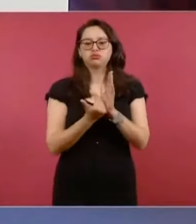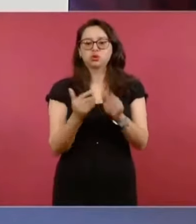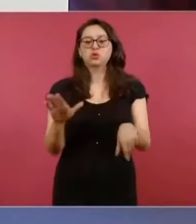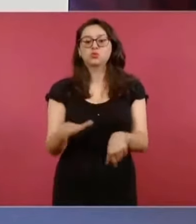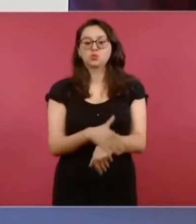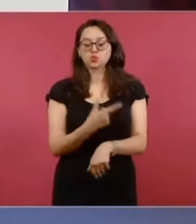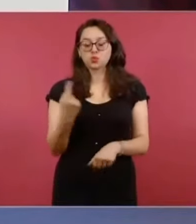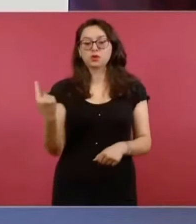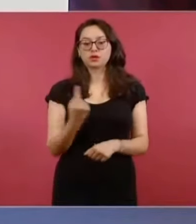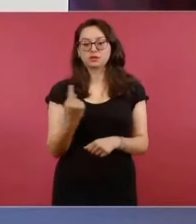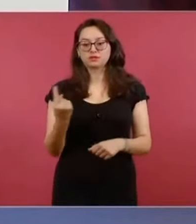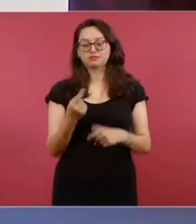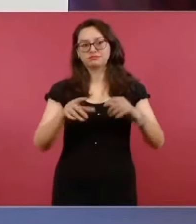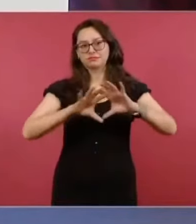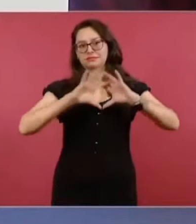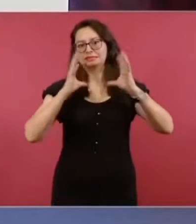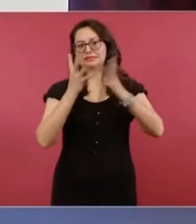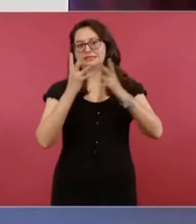llegó a